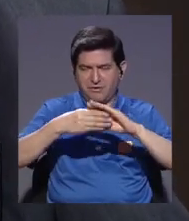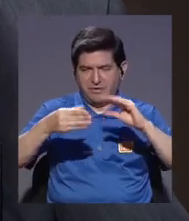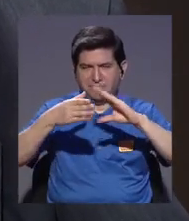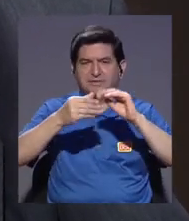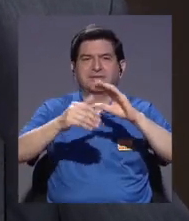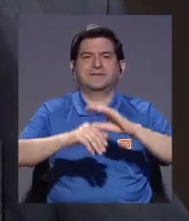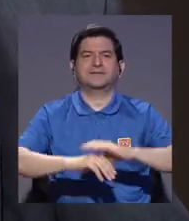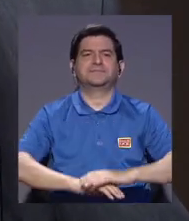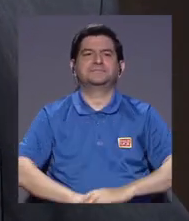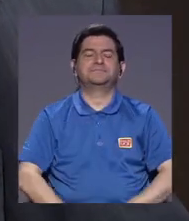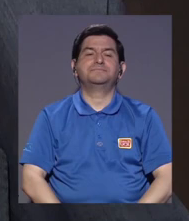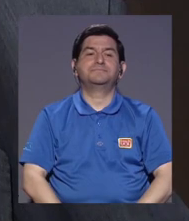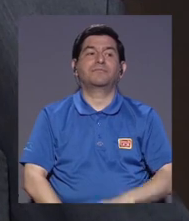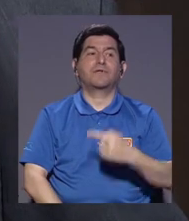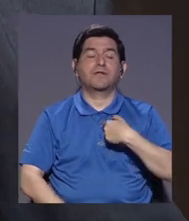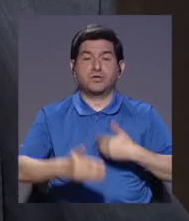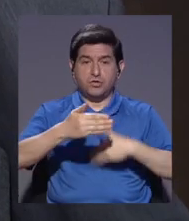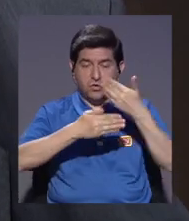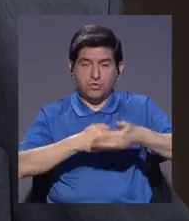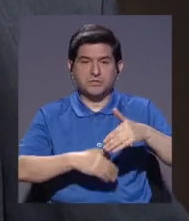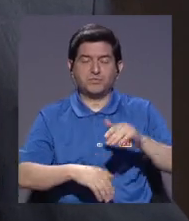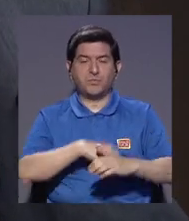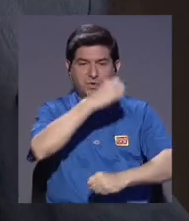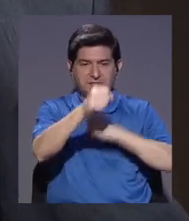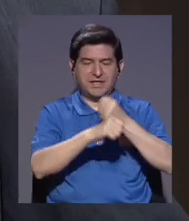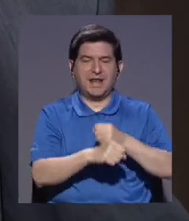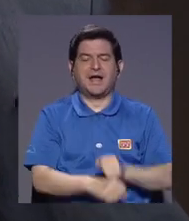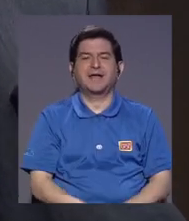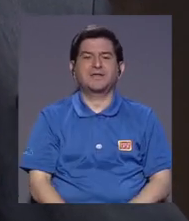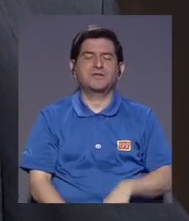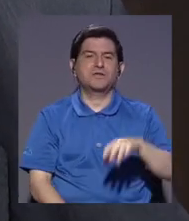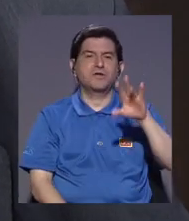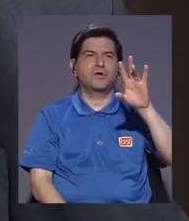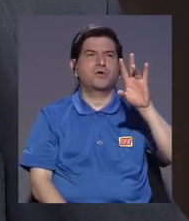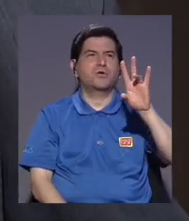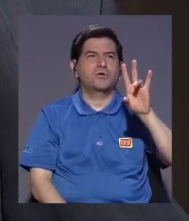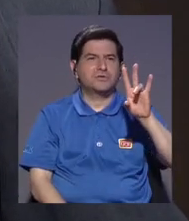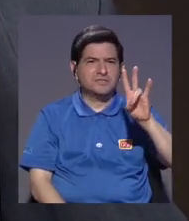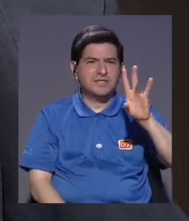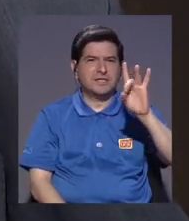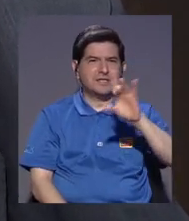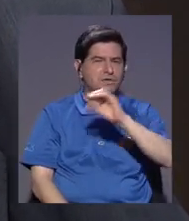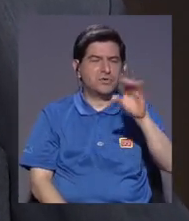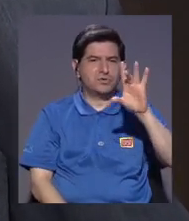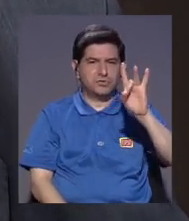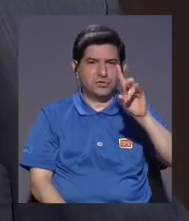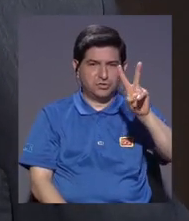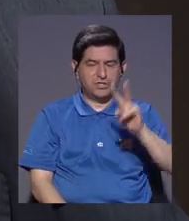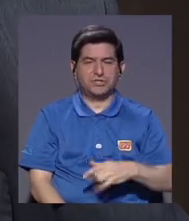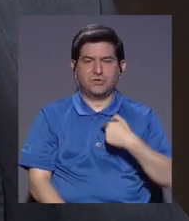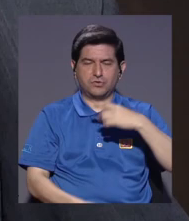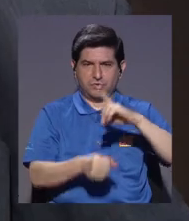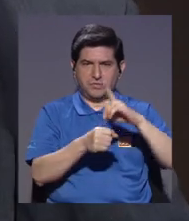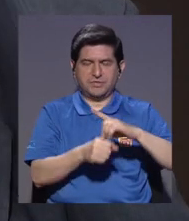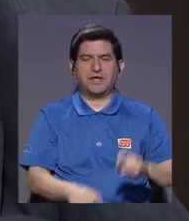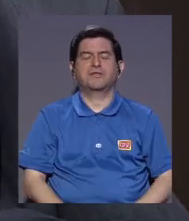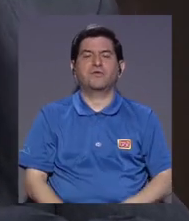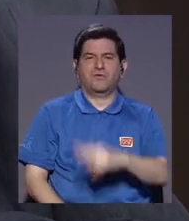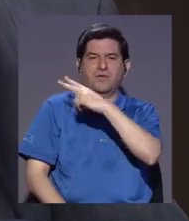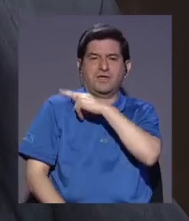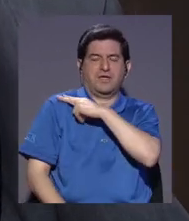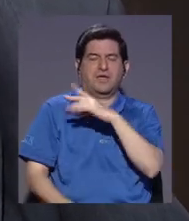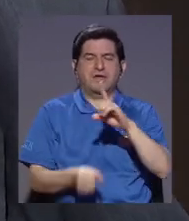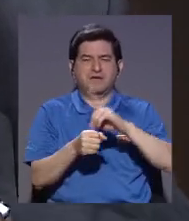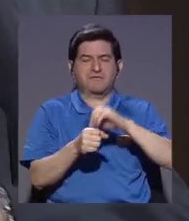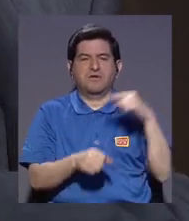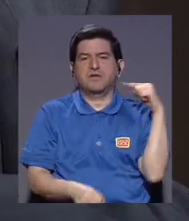siguiente yo después del 78 después del 82 fui diputado y fui jefe de fracción de la